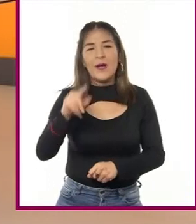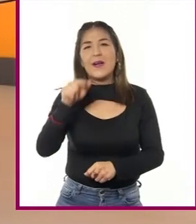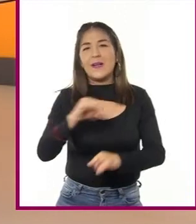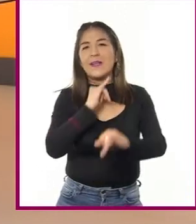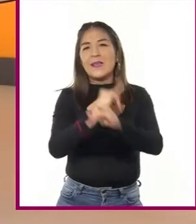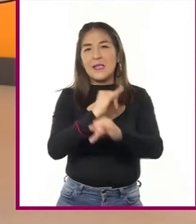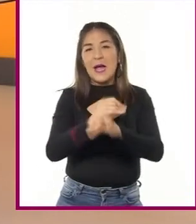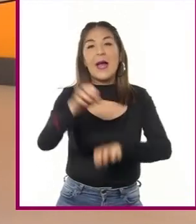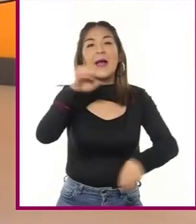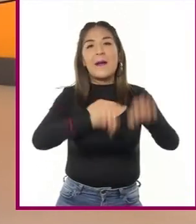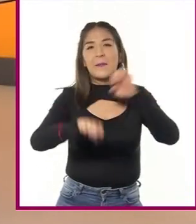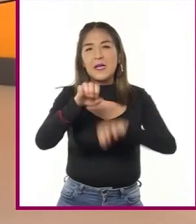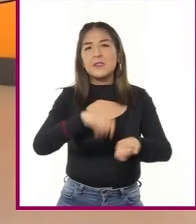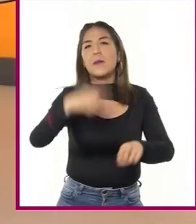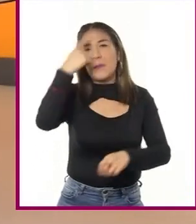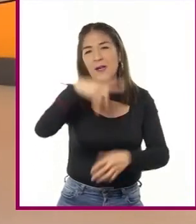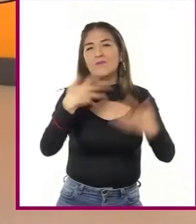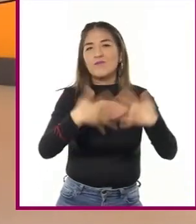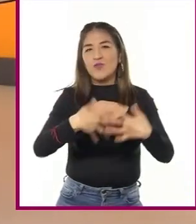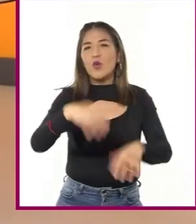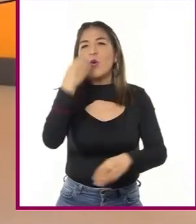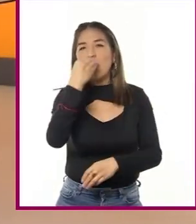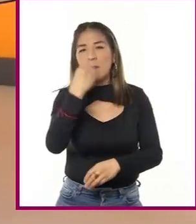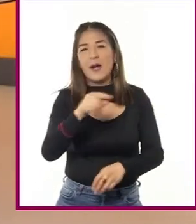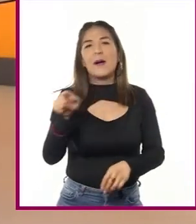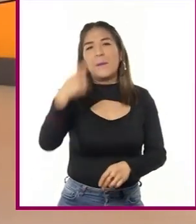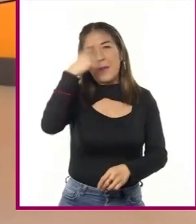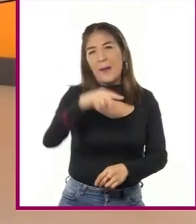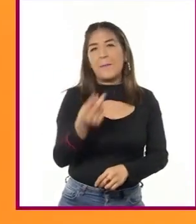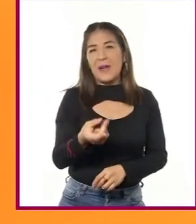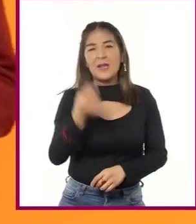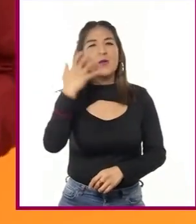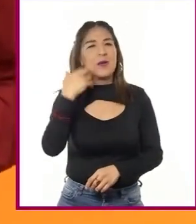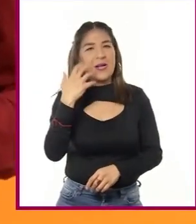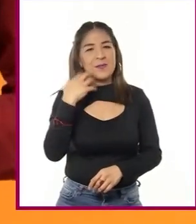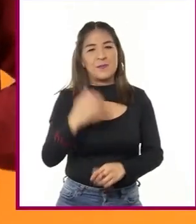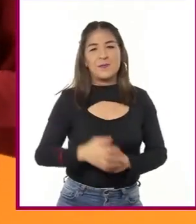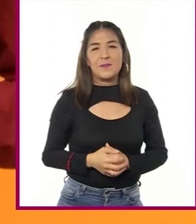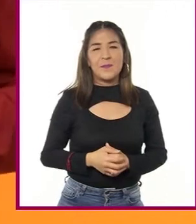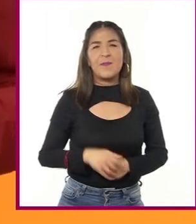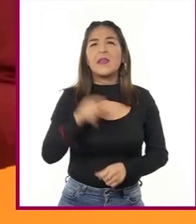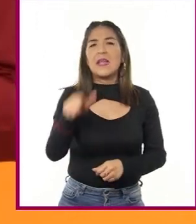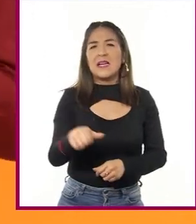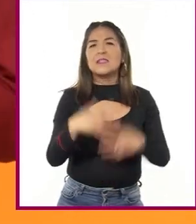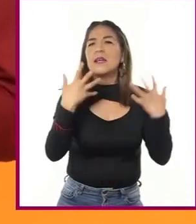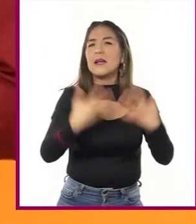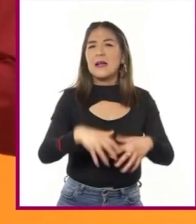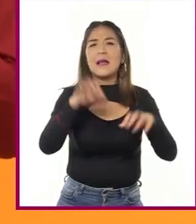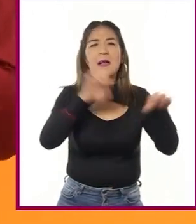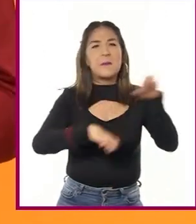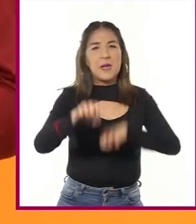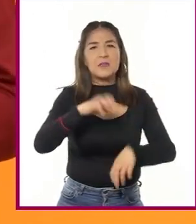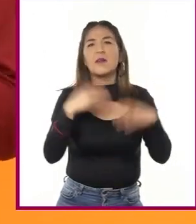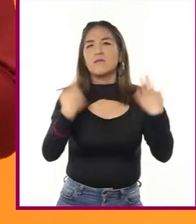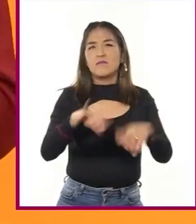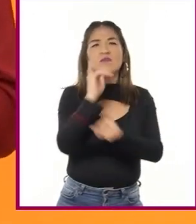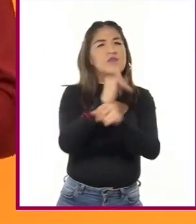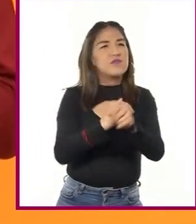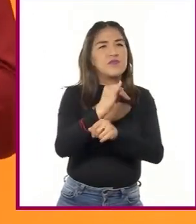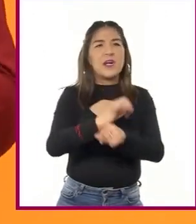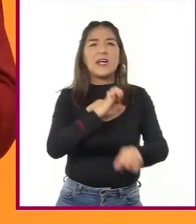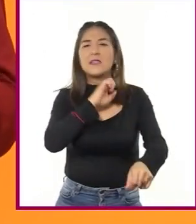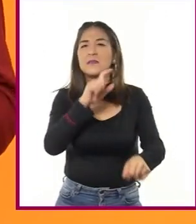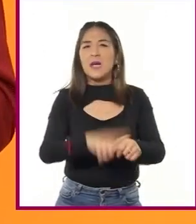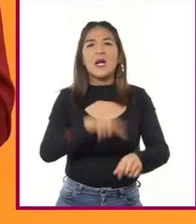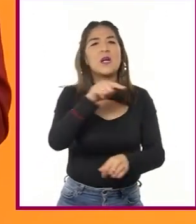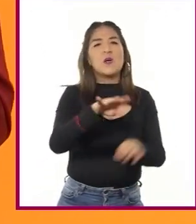de empresas que elaboran productos alimenticios para perros y gatos. Estas empresas tienen estudios muy precisos y cuentan